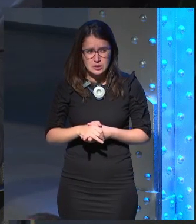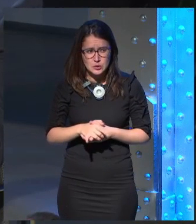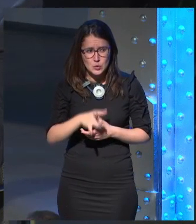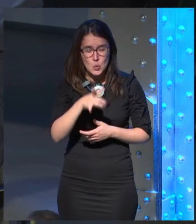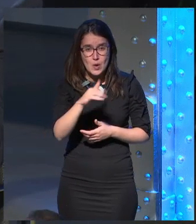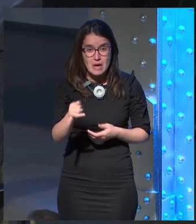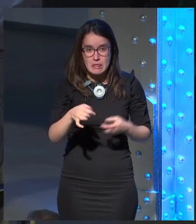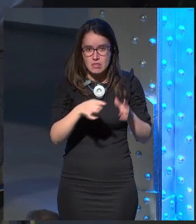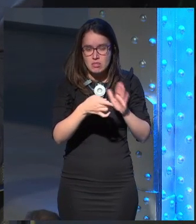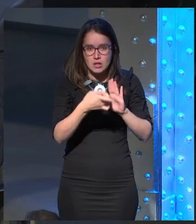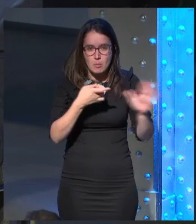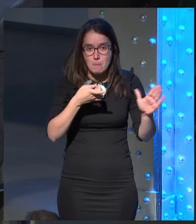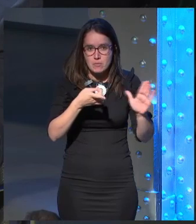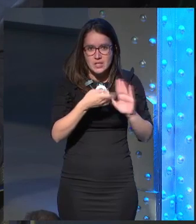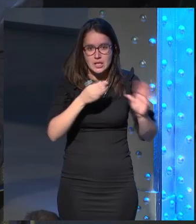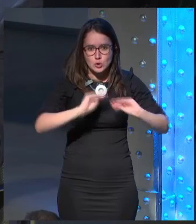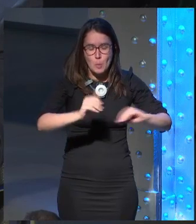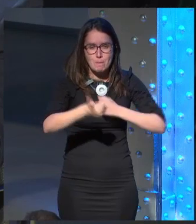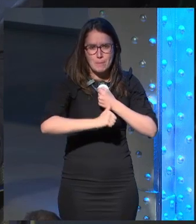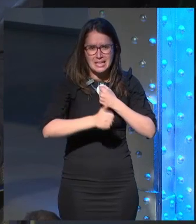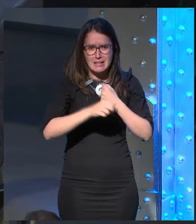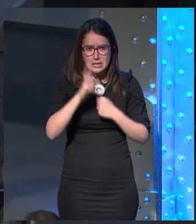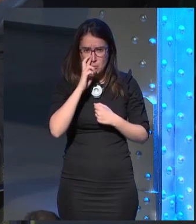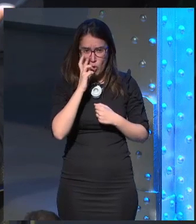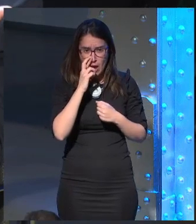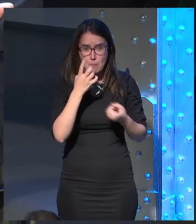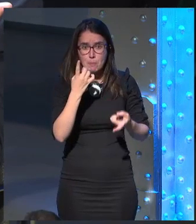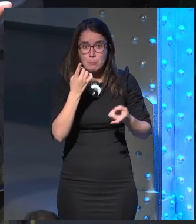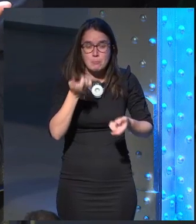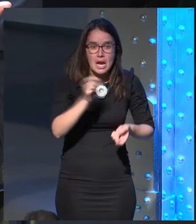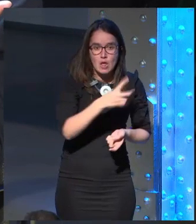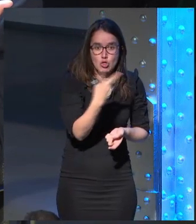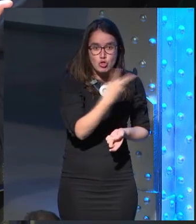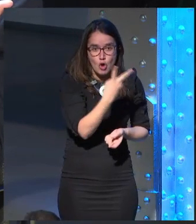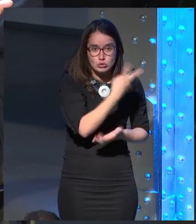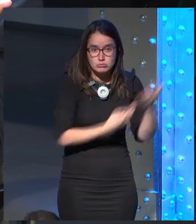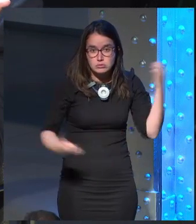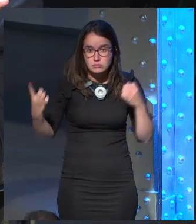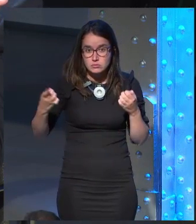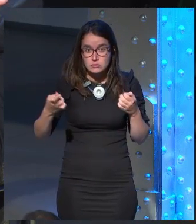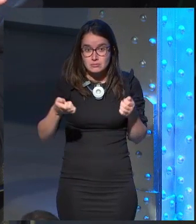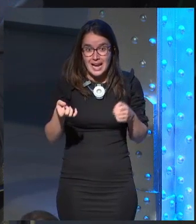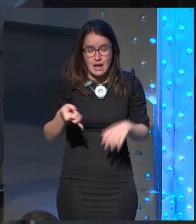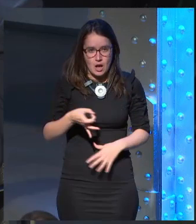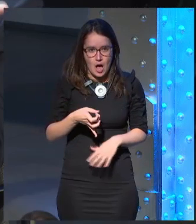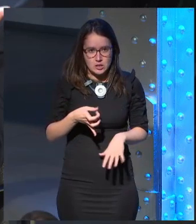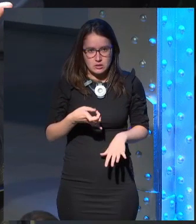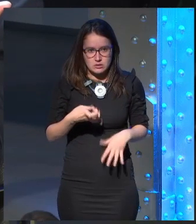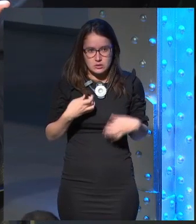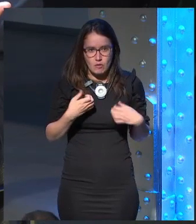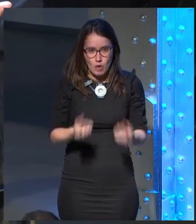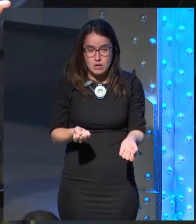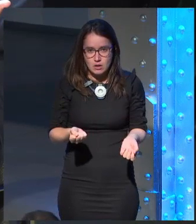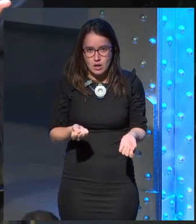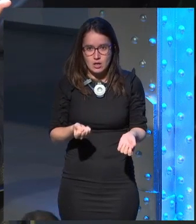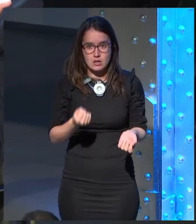bueno, su dieta consiste en patatas y vodka, básicamente. Y parece ser que esas dos cosas juntas producen muchos gases